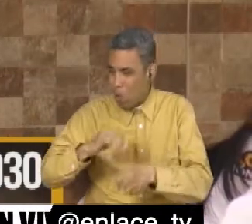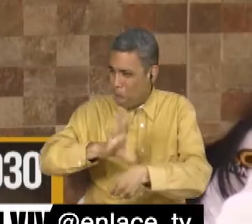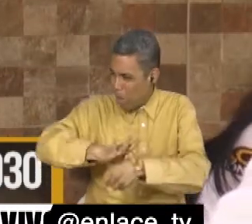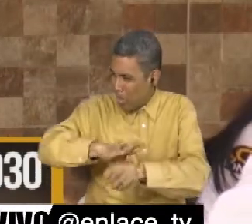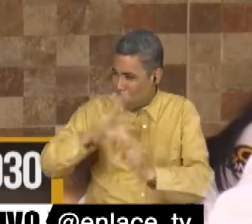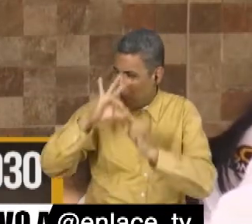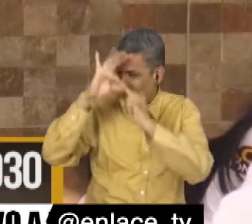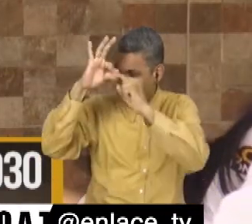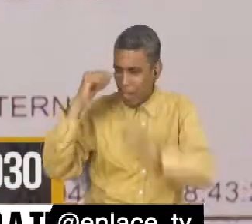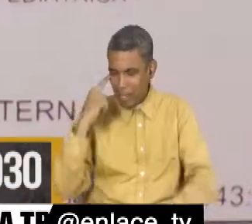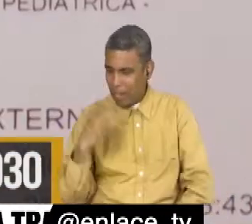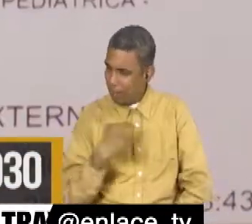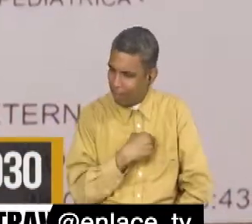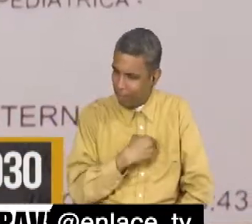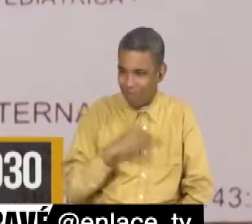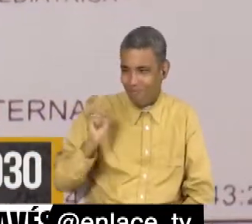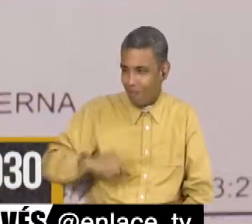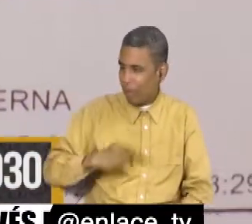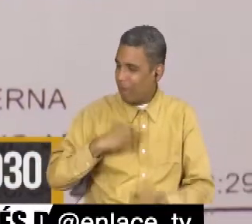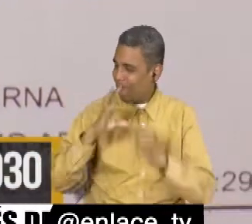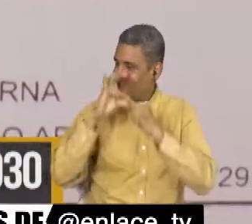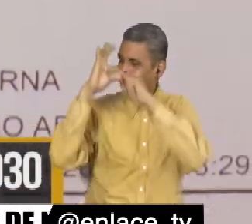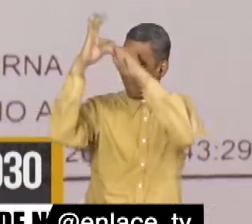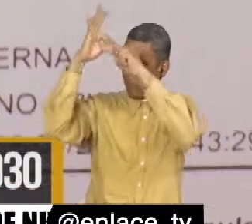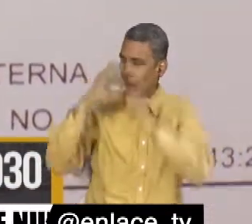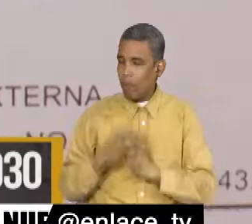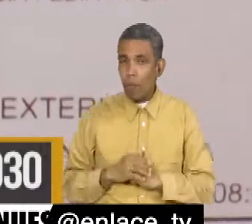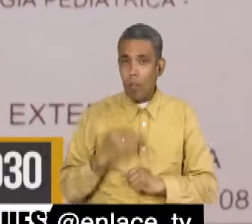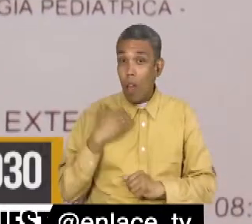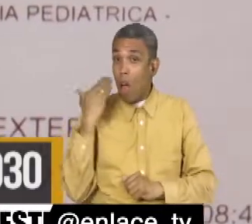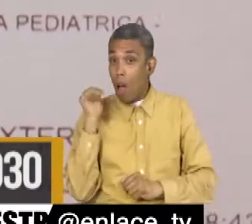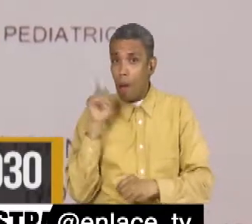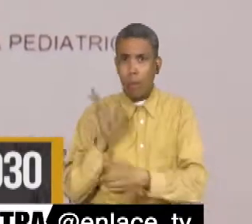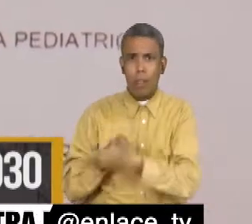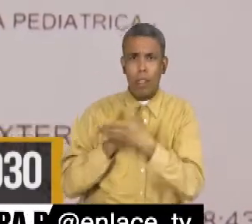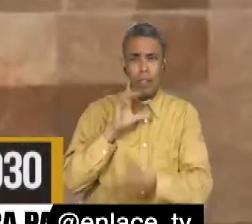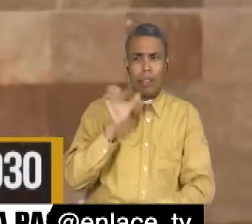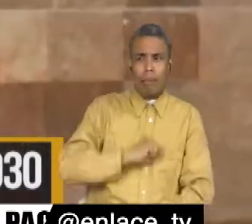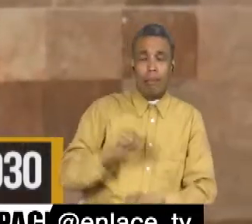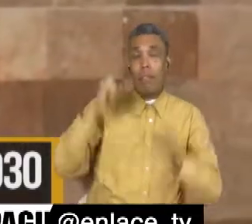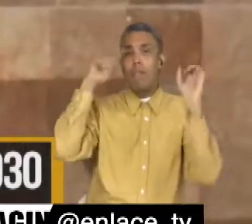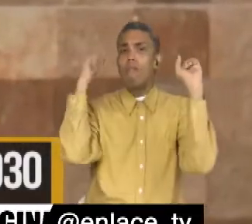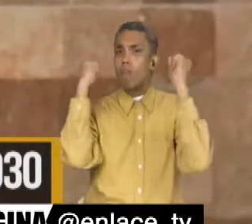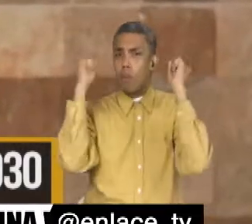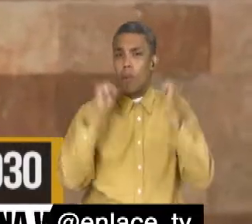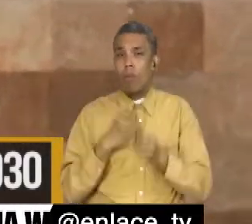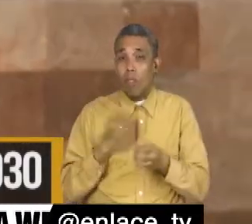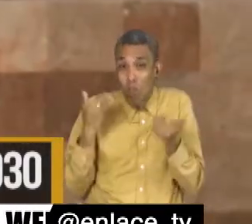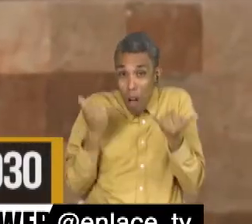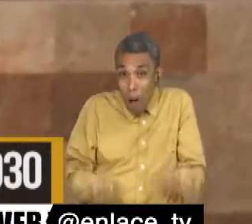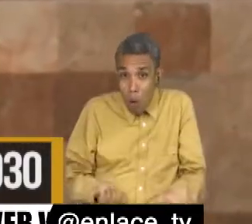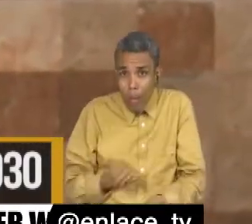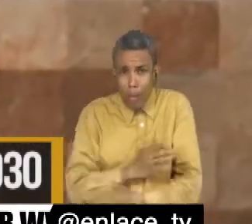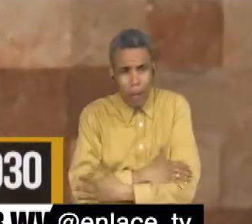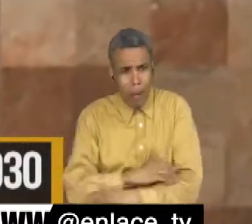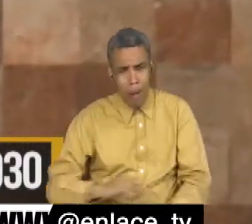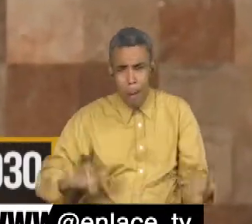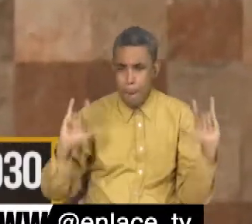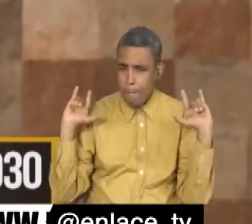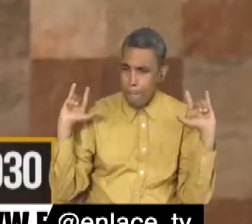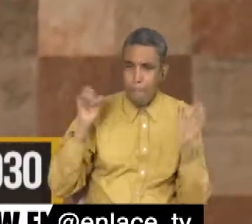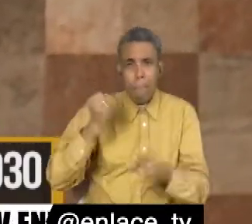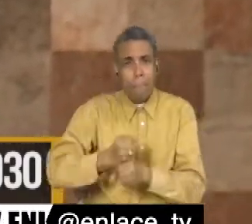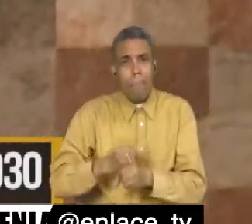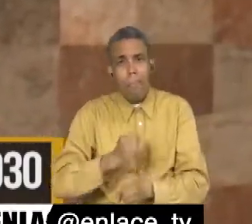la pediatra que Barranca Bermeja. Notablemente afectada, la mujer asegura que su condición de desempleada y la falta de recursos no le han